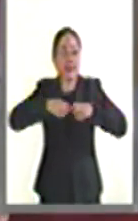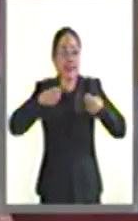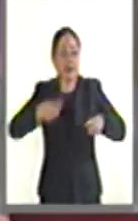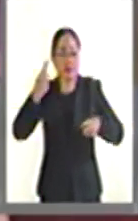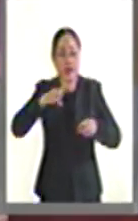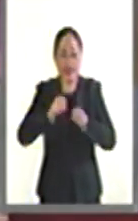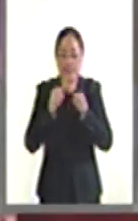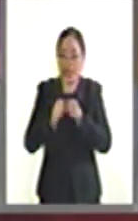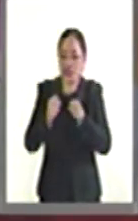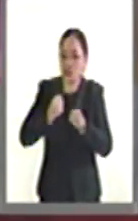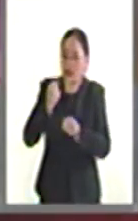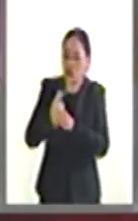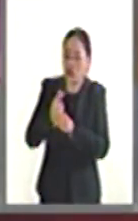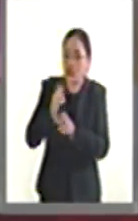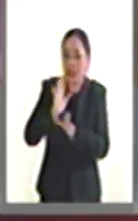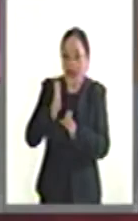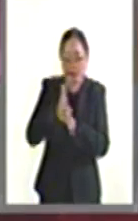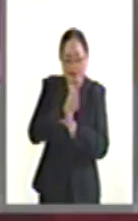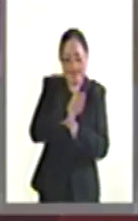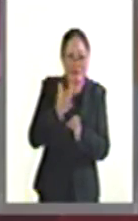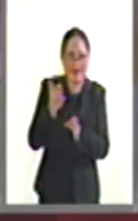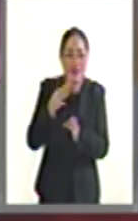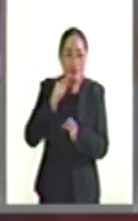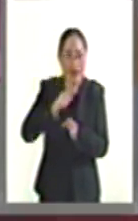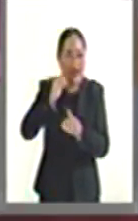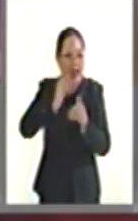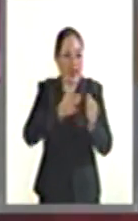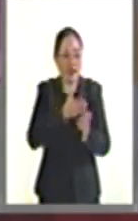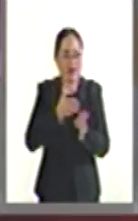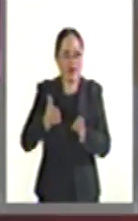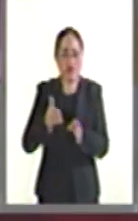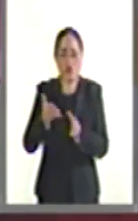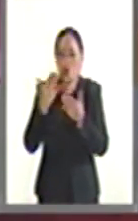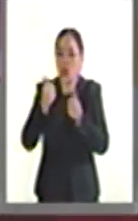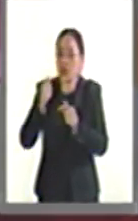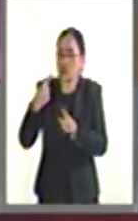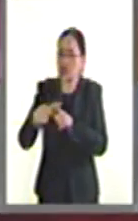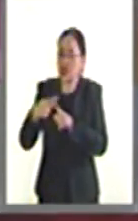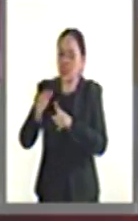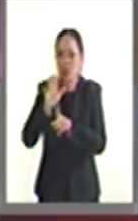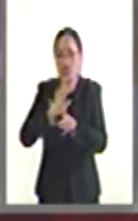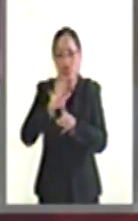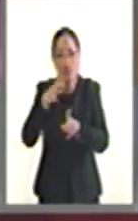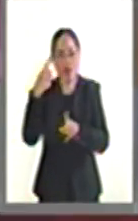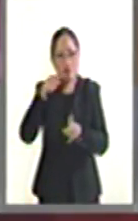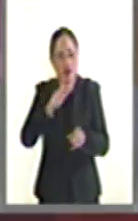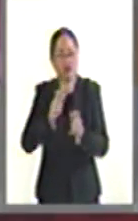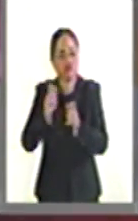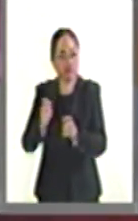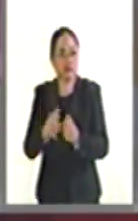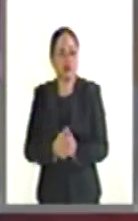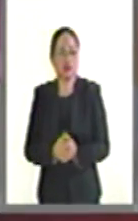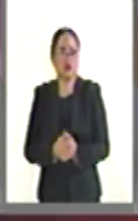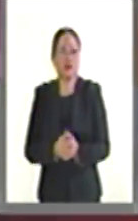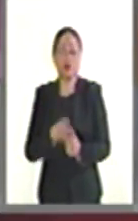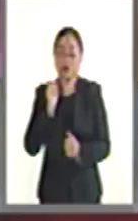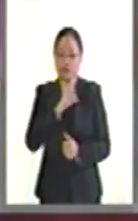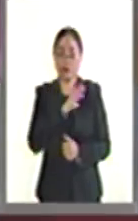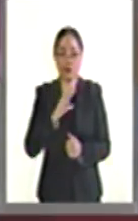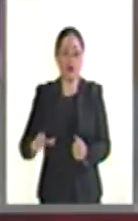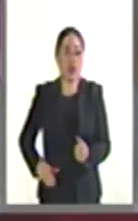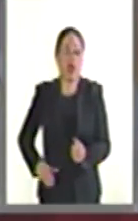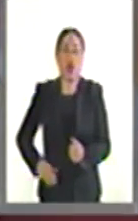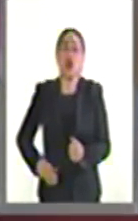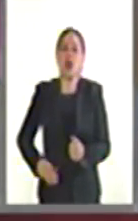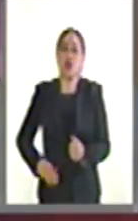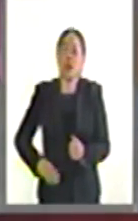Sala Superior que están por salir, que no tuvieran influencia de otros actores políticos, que los candidatos tuvieran